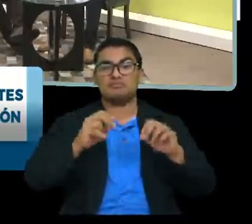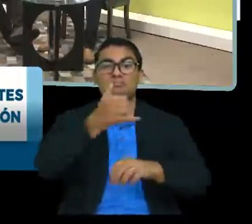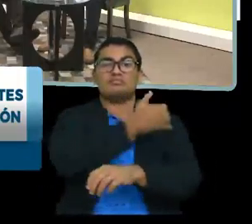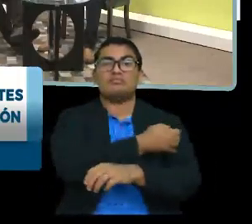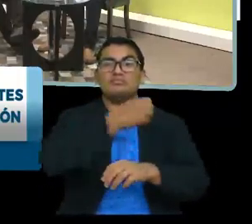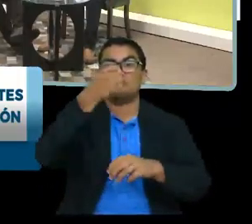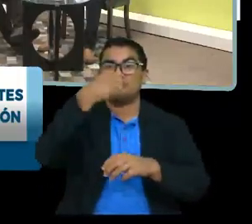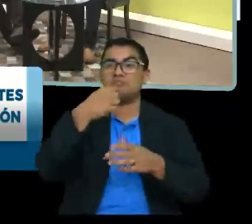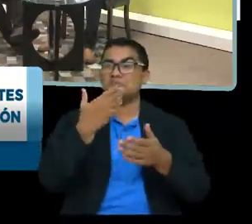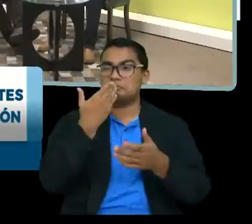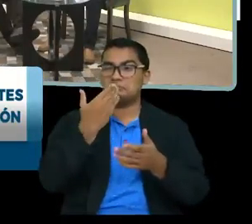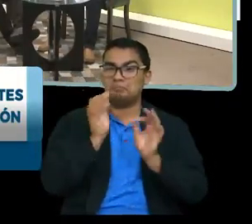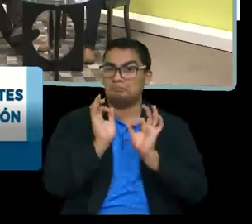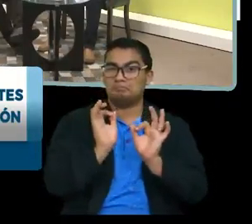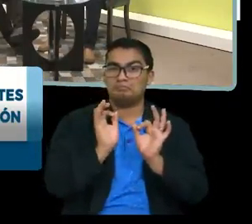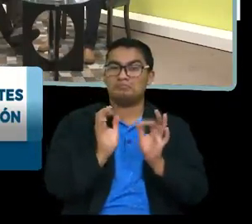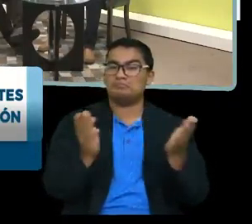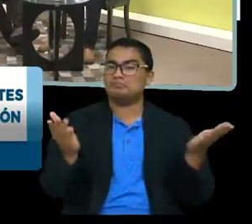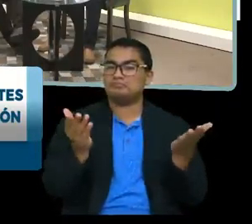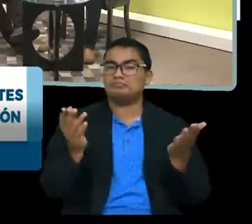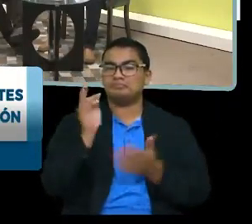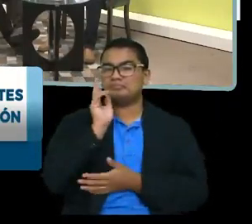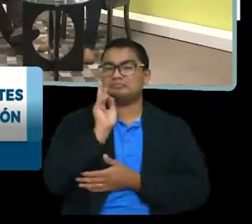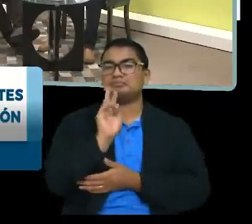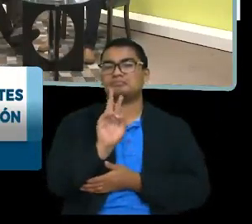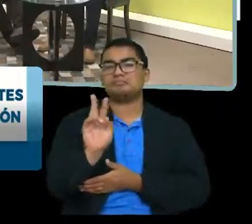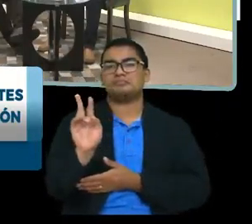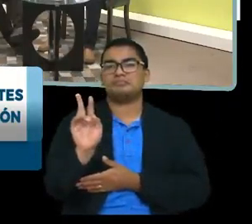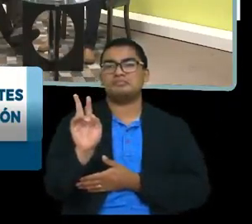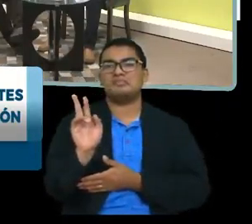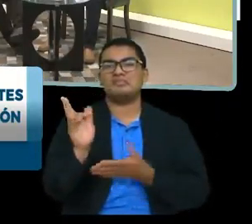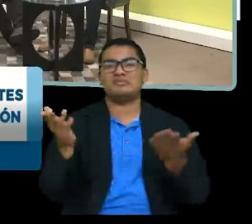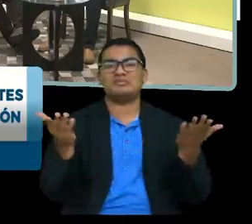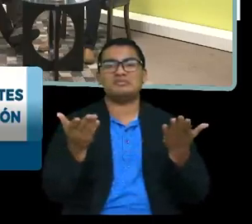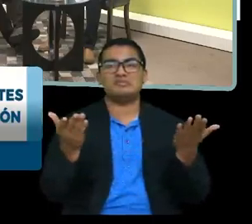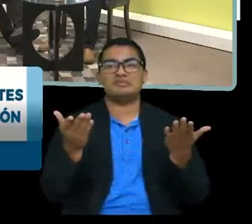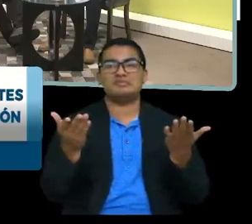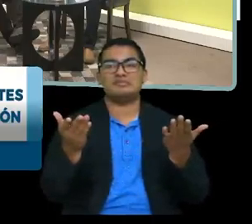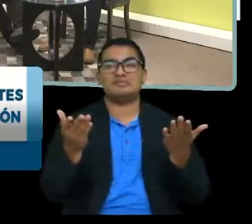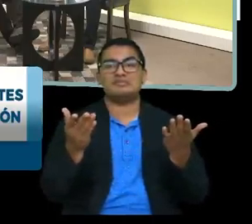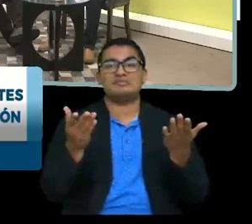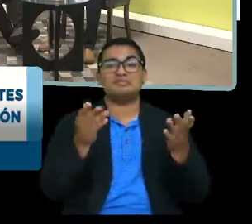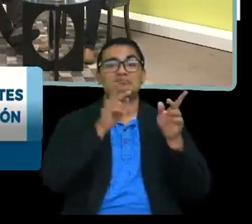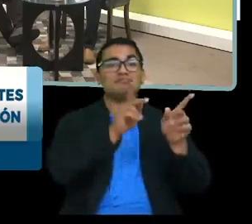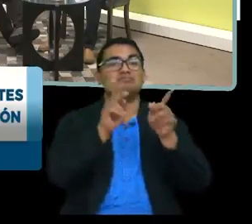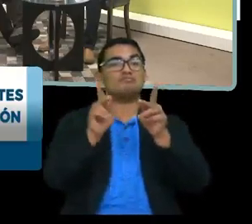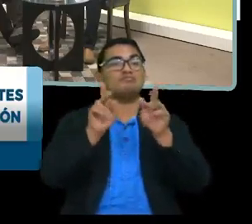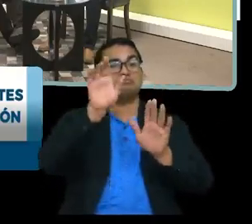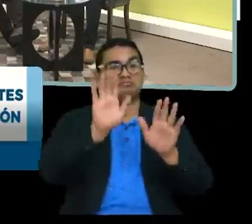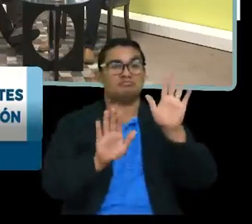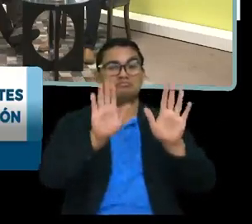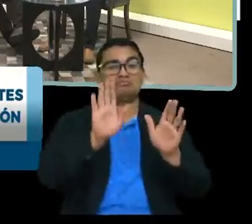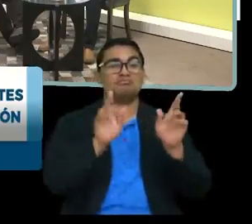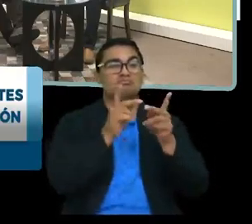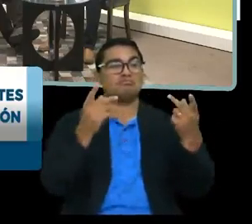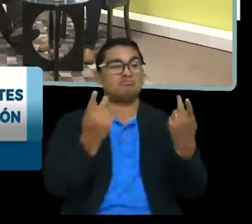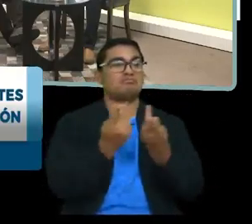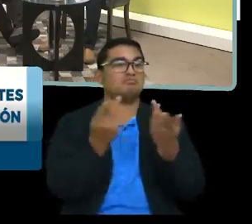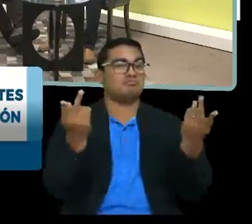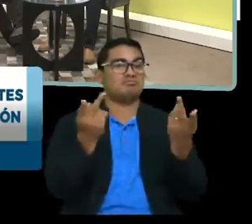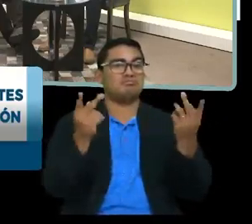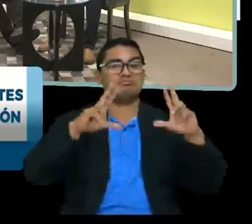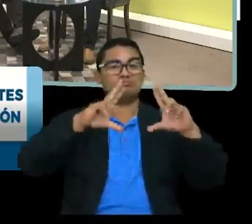Sí. ¿Cómo la ve? ¿Cómo miró esa participación de la población nicaragüense,